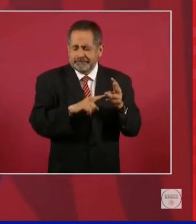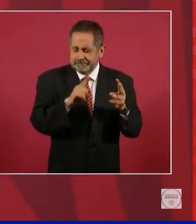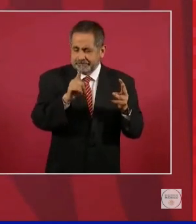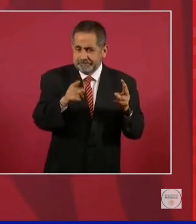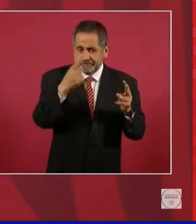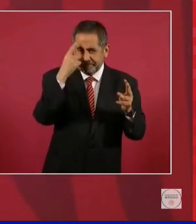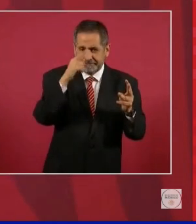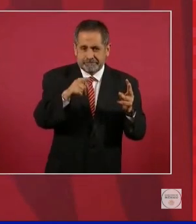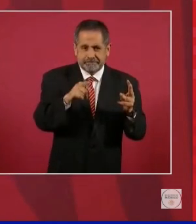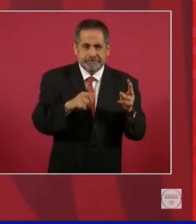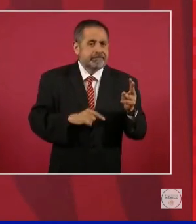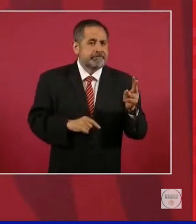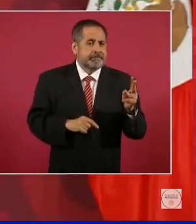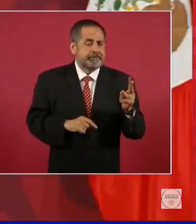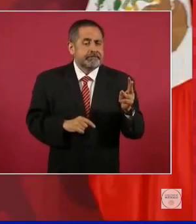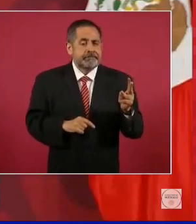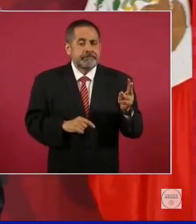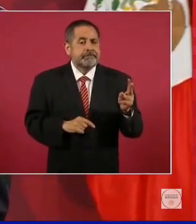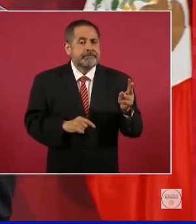para